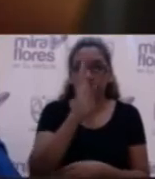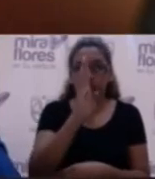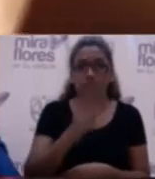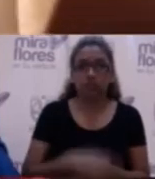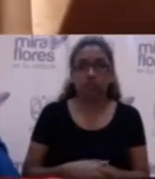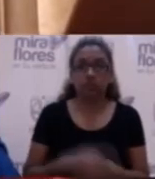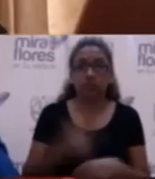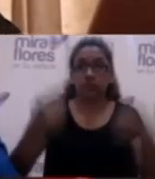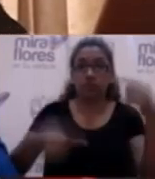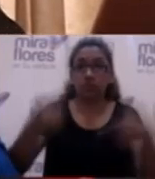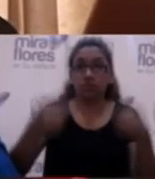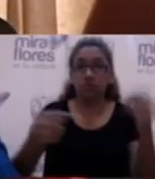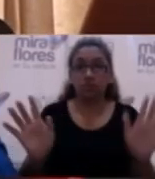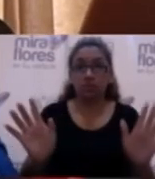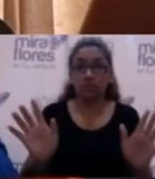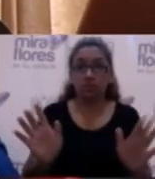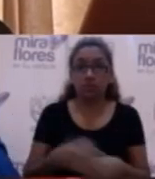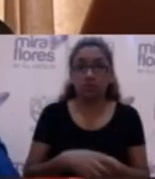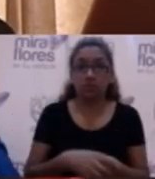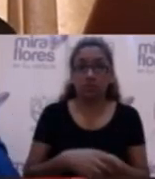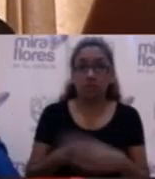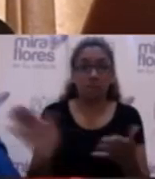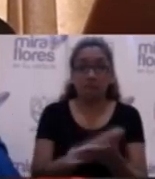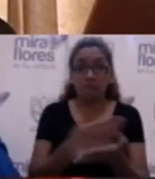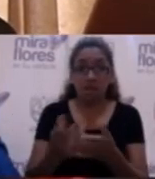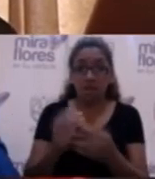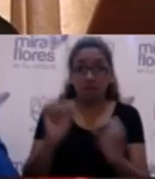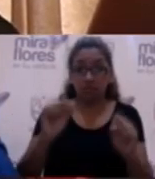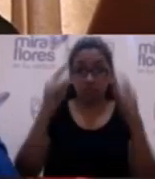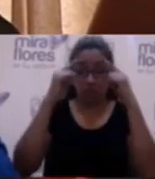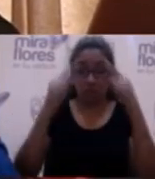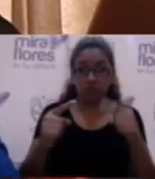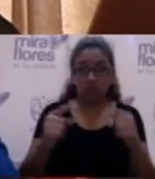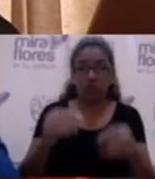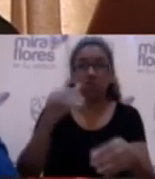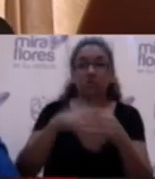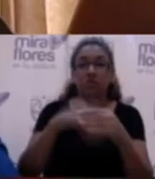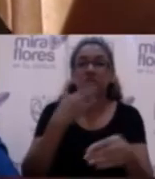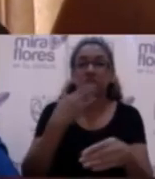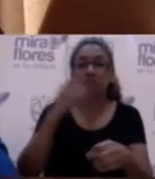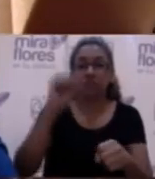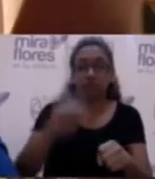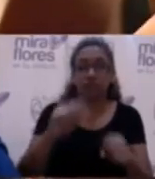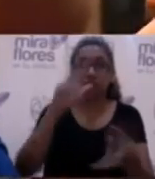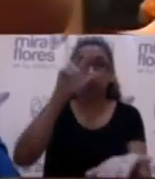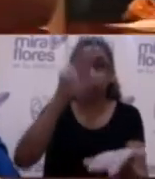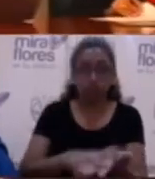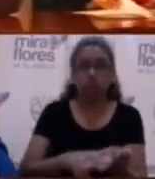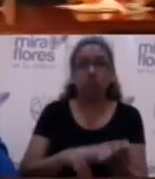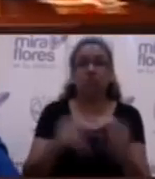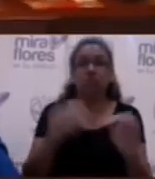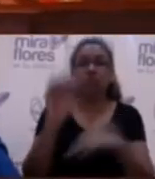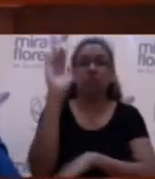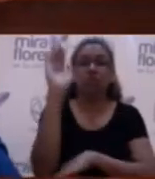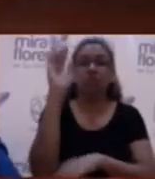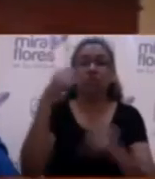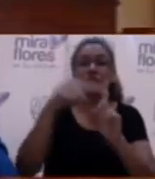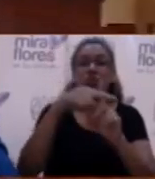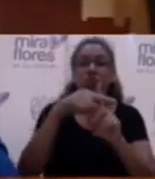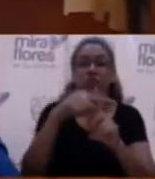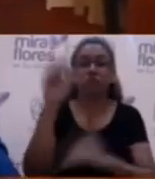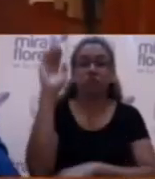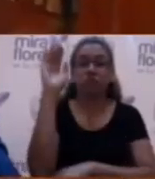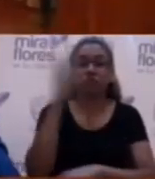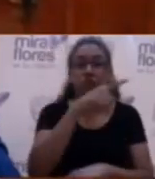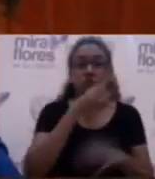personales. Al debate. No habiendo debate, procederemos al voto. Aquellos miembros del consejo que estén a